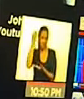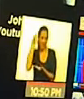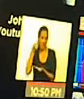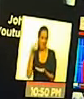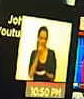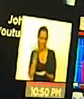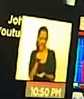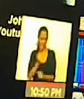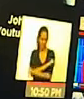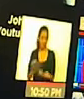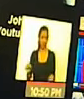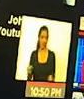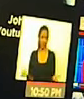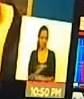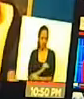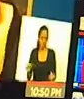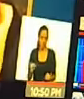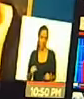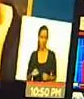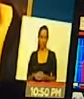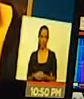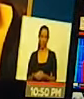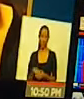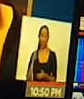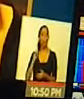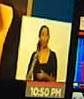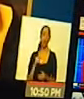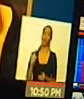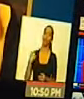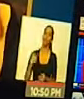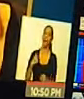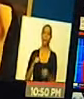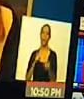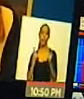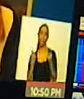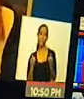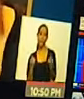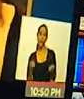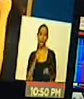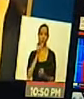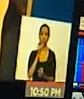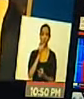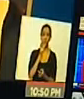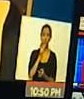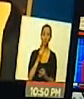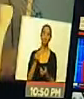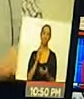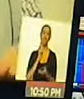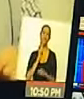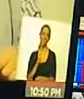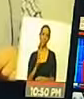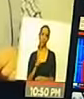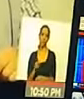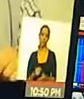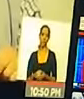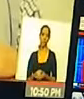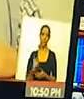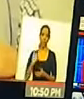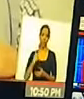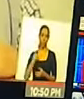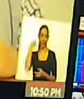increíble, es increíble. Por ahora lo que tenemos son más interrogantes que respuestas. Yo pensaba